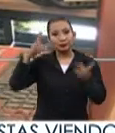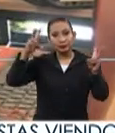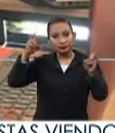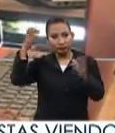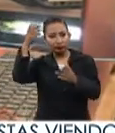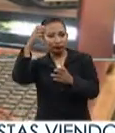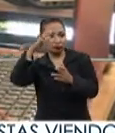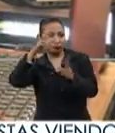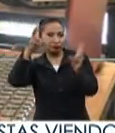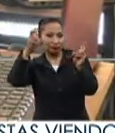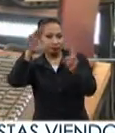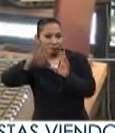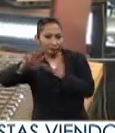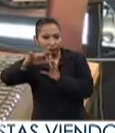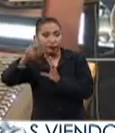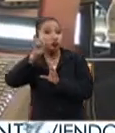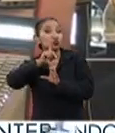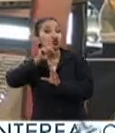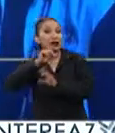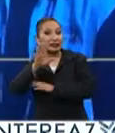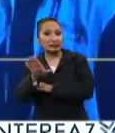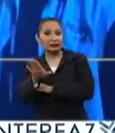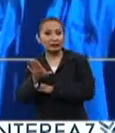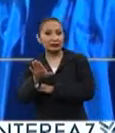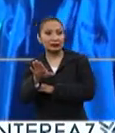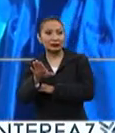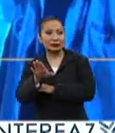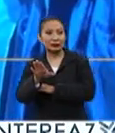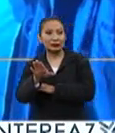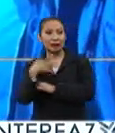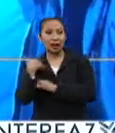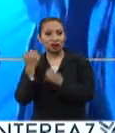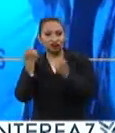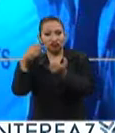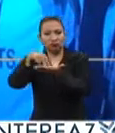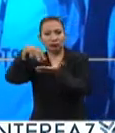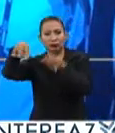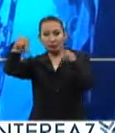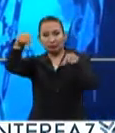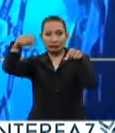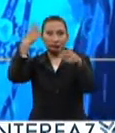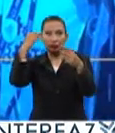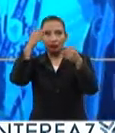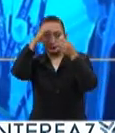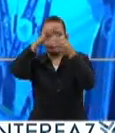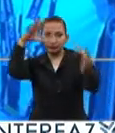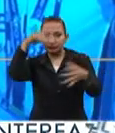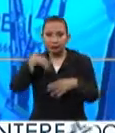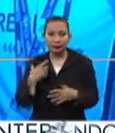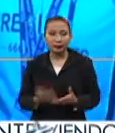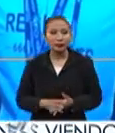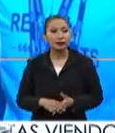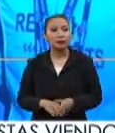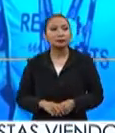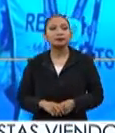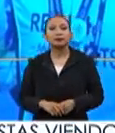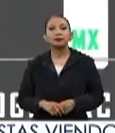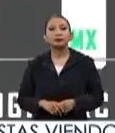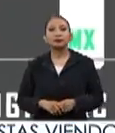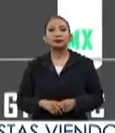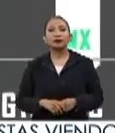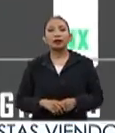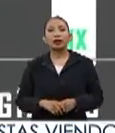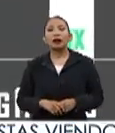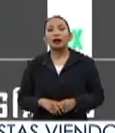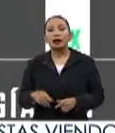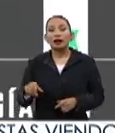categoría de mujeres empoderadas o algo así, no recuerdo bien, perdón, una disculpa.